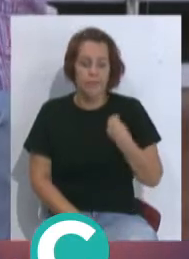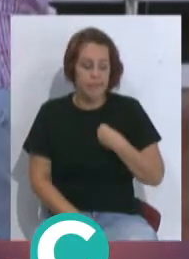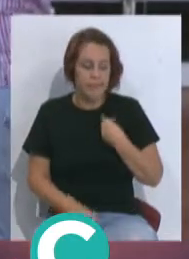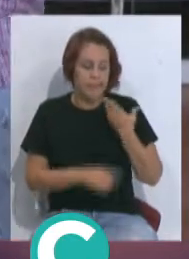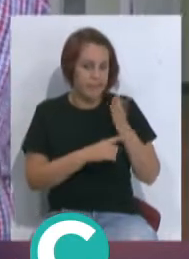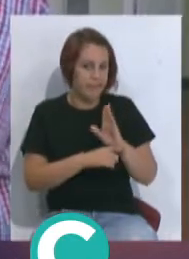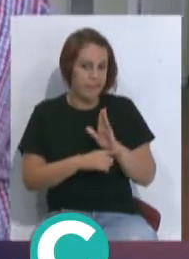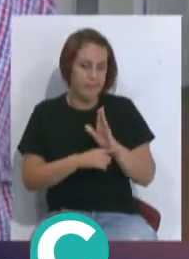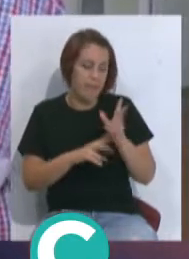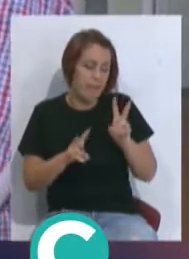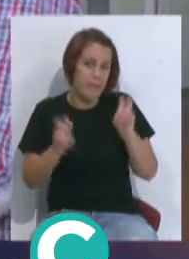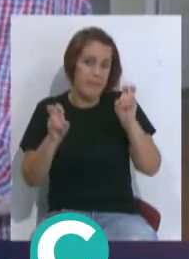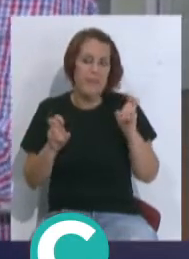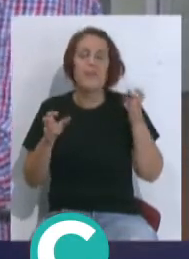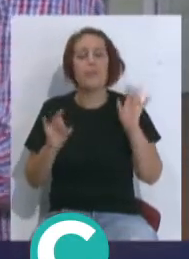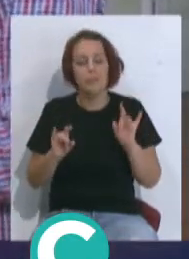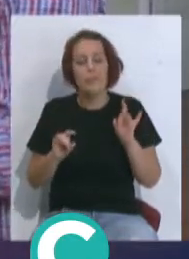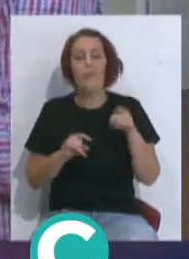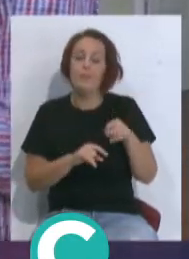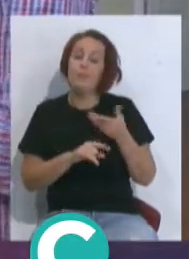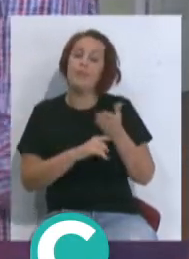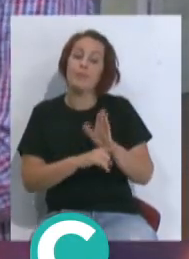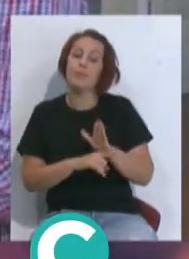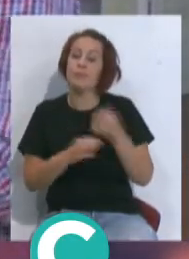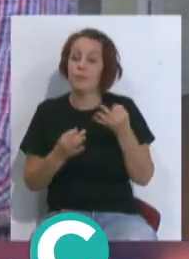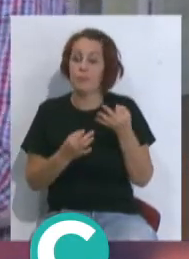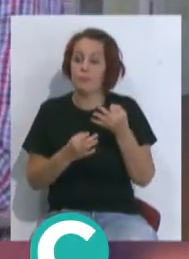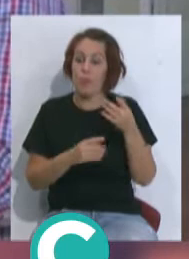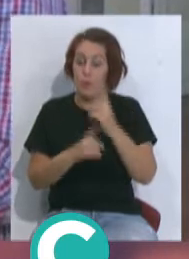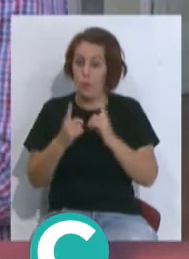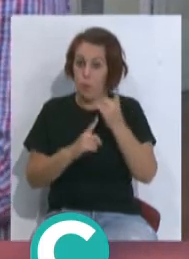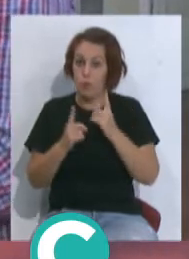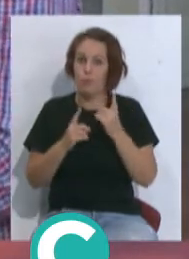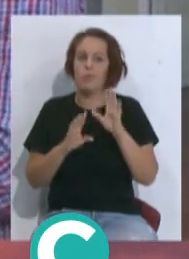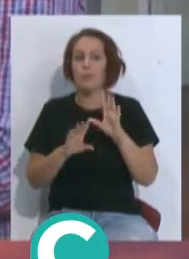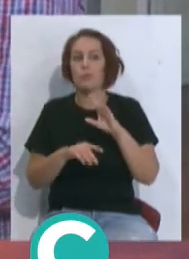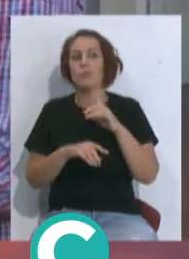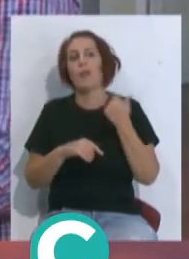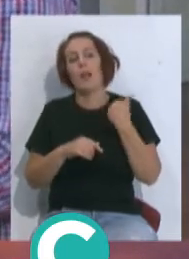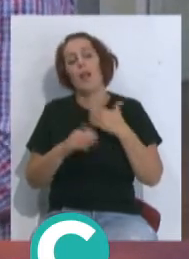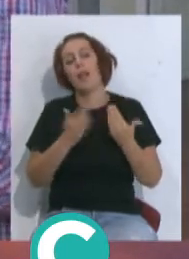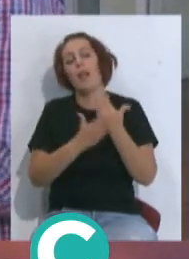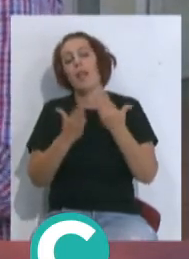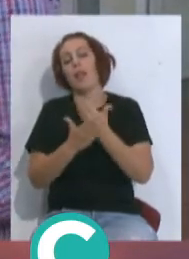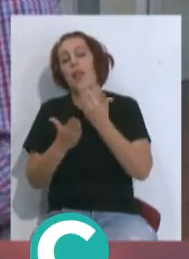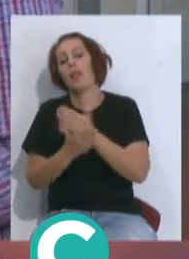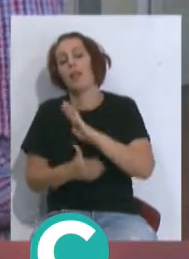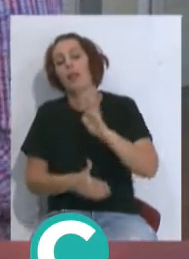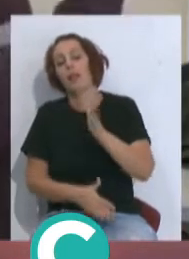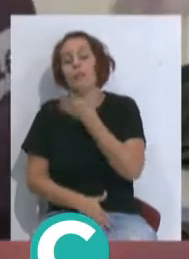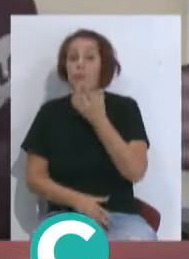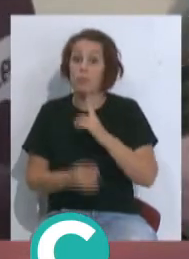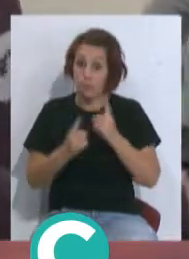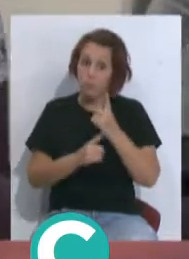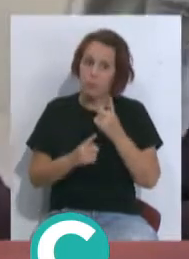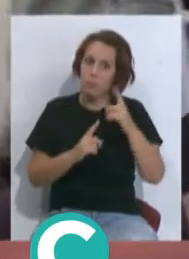hubiera oferta, planteado, entre comillas, ¿no? Porque allí mismo se planteó en el foro aquel, pero ha pasado muchos días ya. Bueno, y me consta que en los foros que se